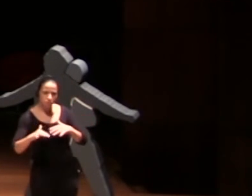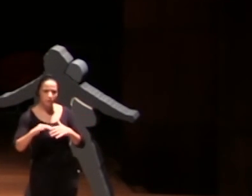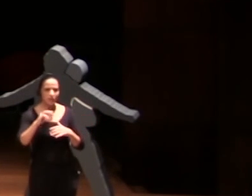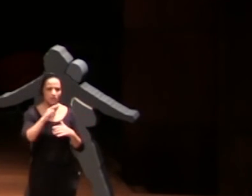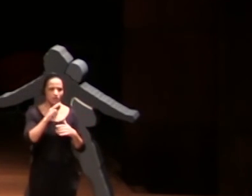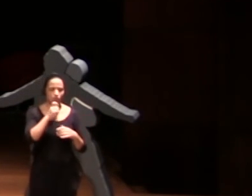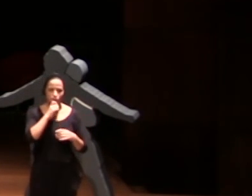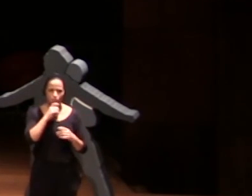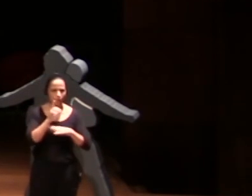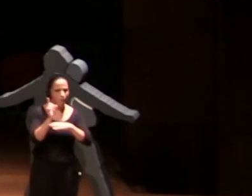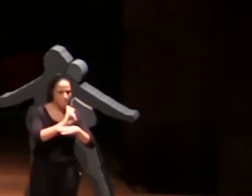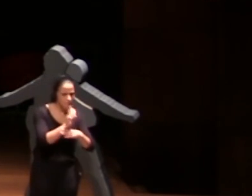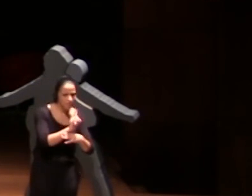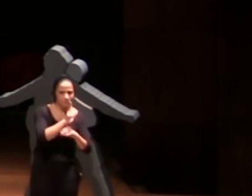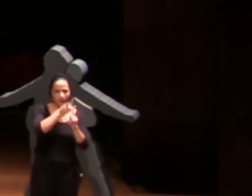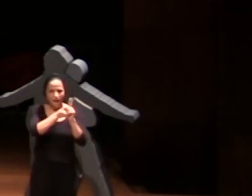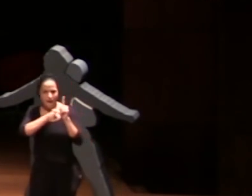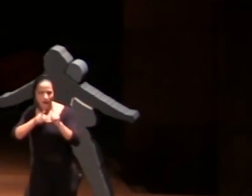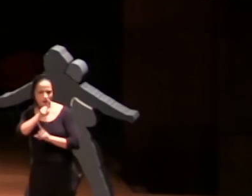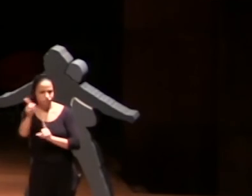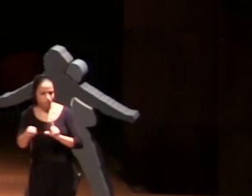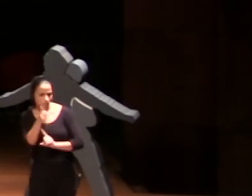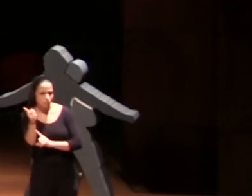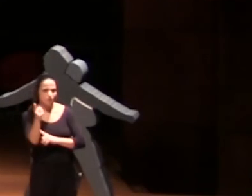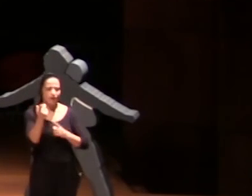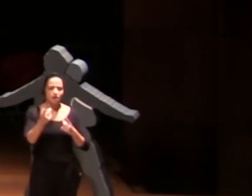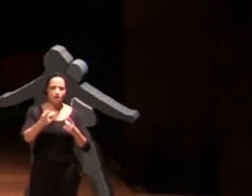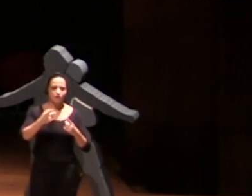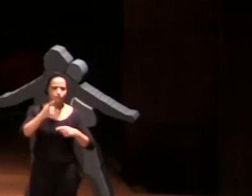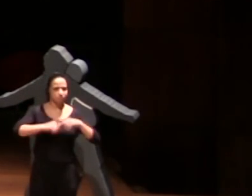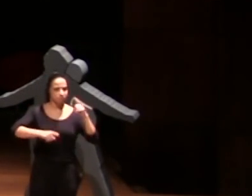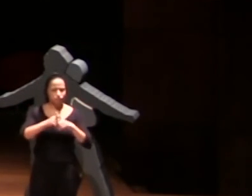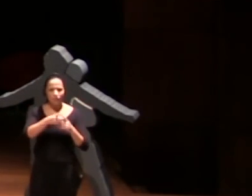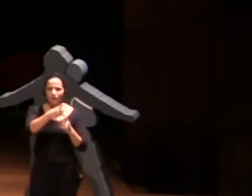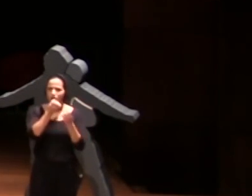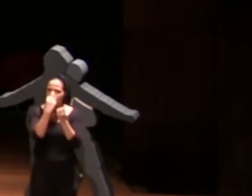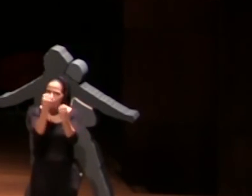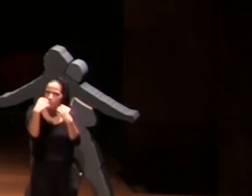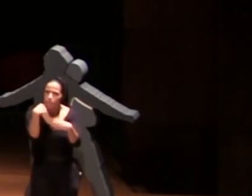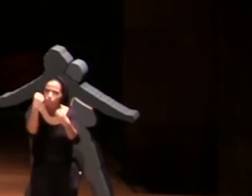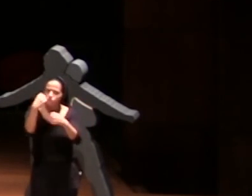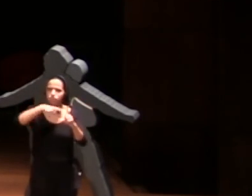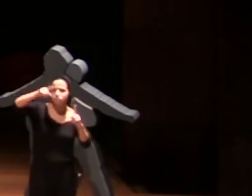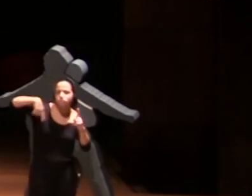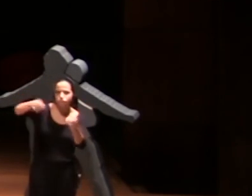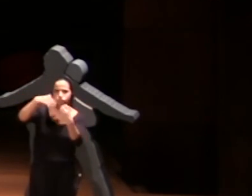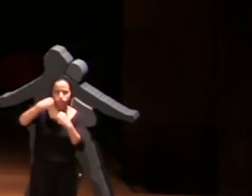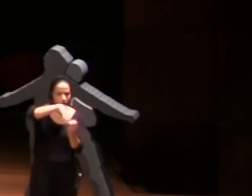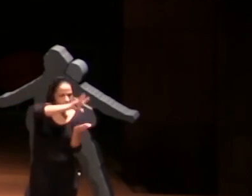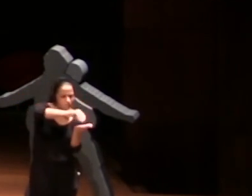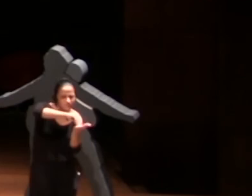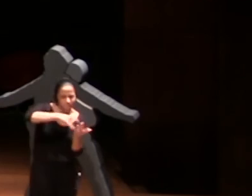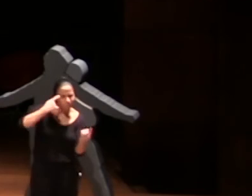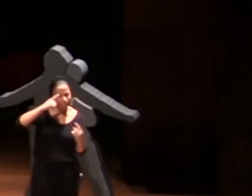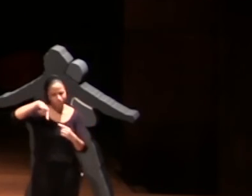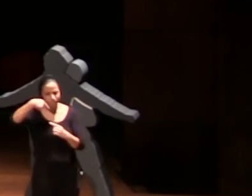tridimensionales, velocidades angulares, velocidades lineales, aceleraciones, que nos dan una cantidad de información brutal, tanto para la